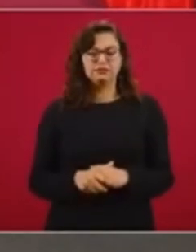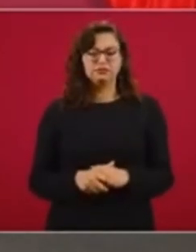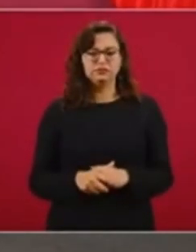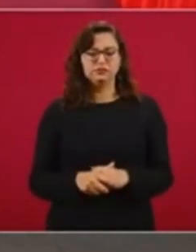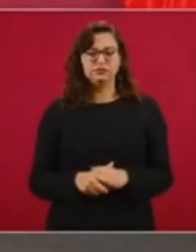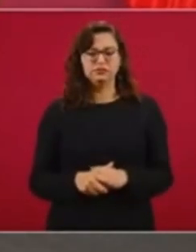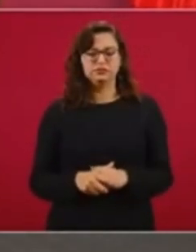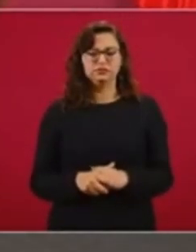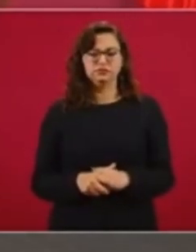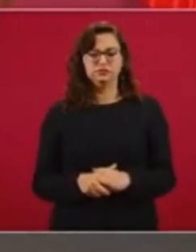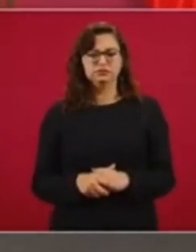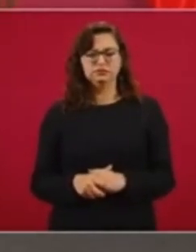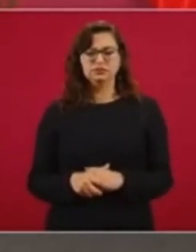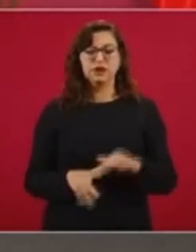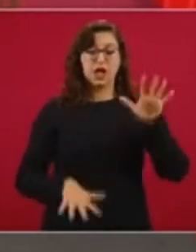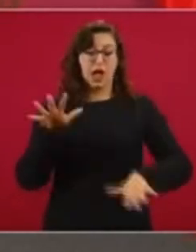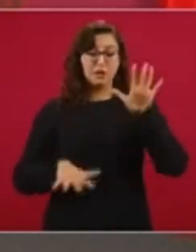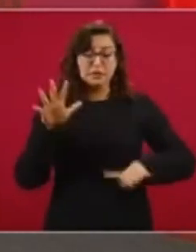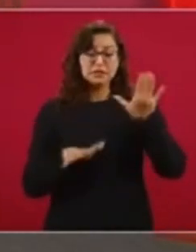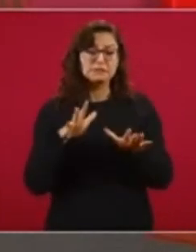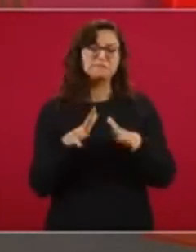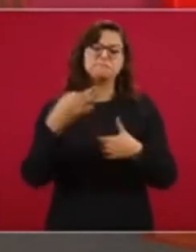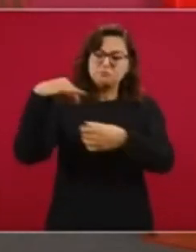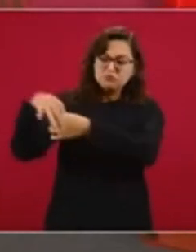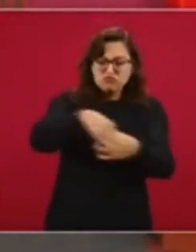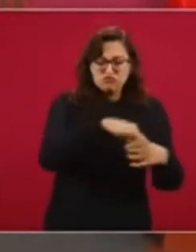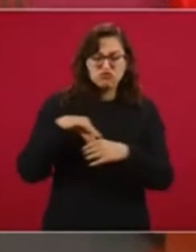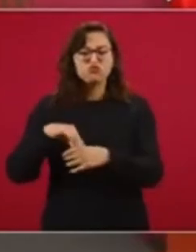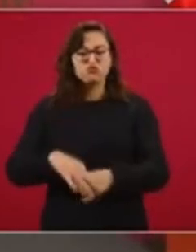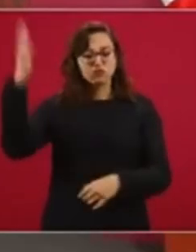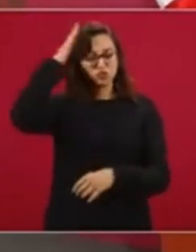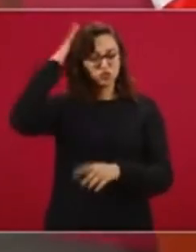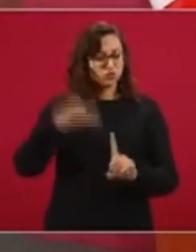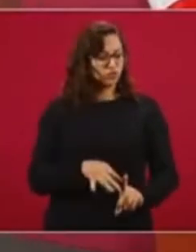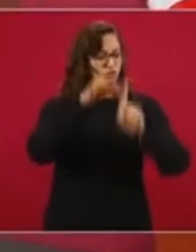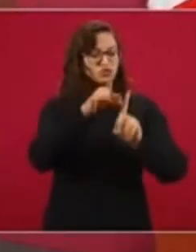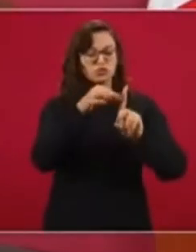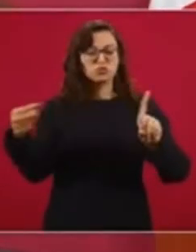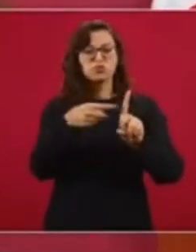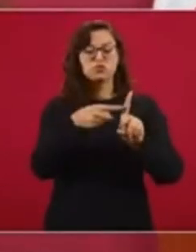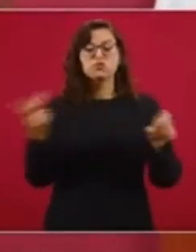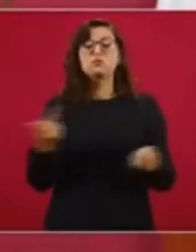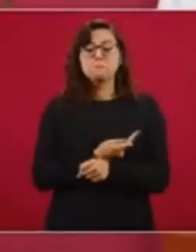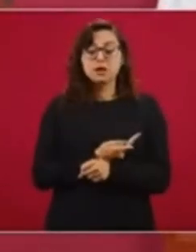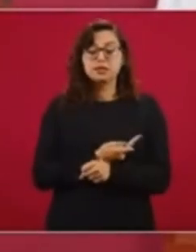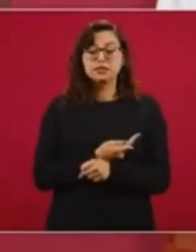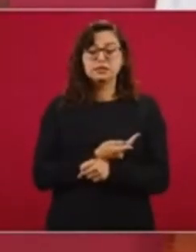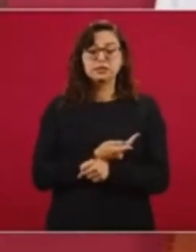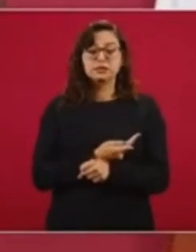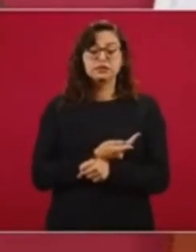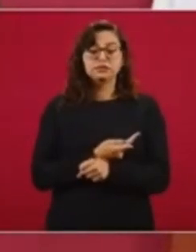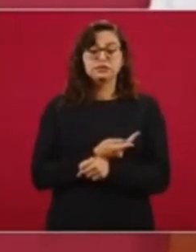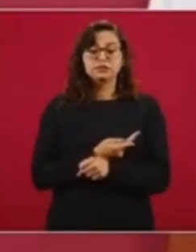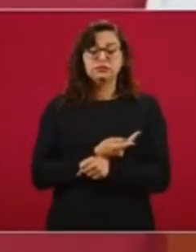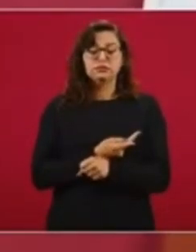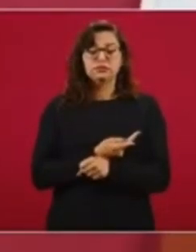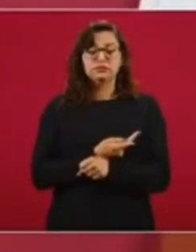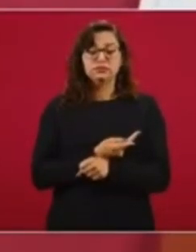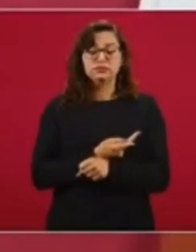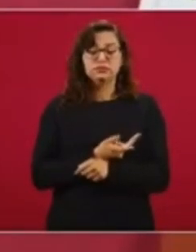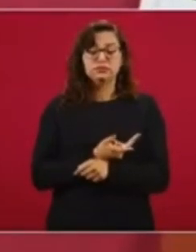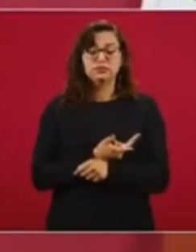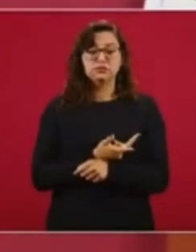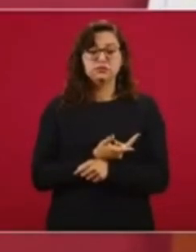para elegir a dirigentes y no se alcanza a